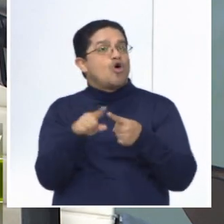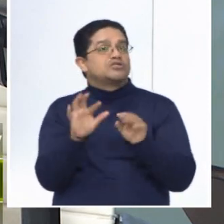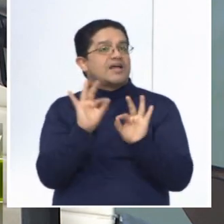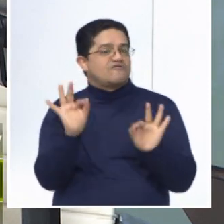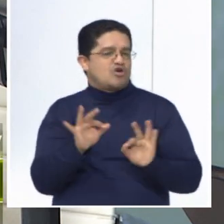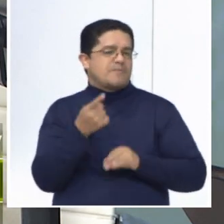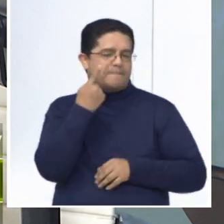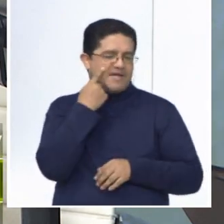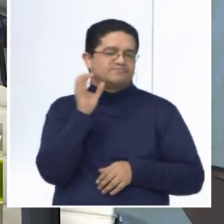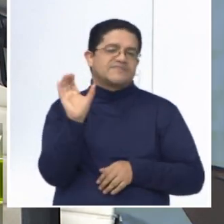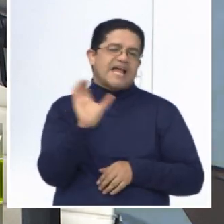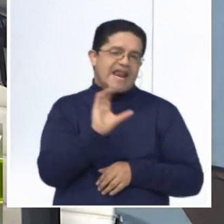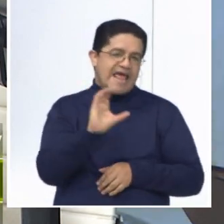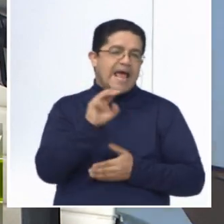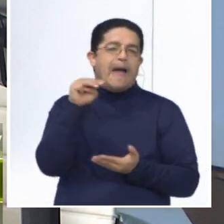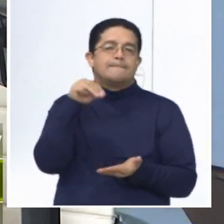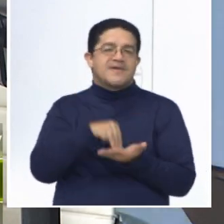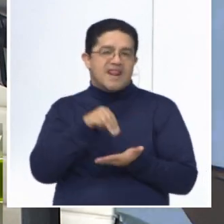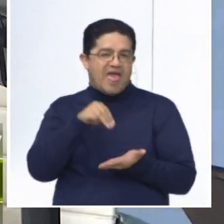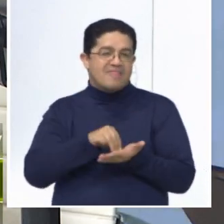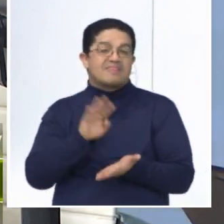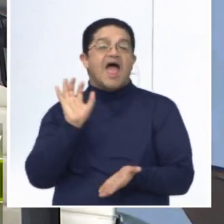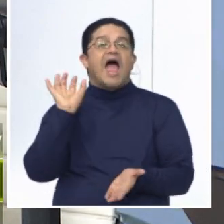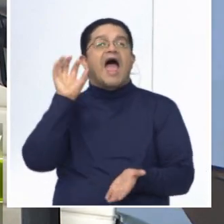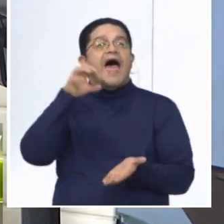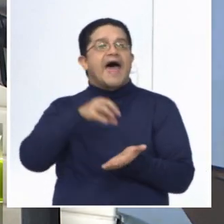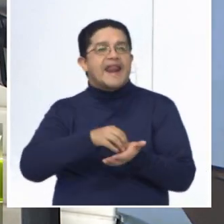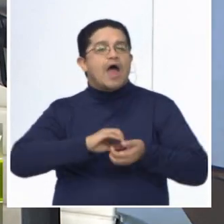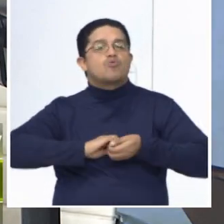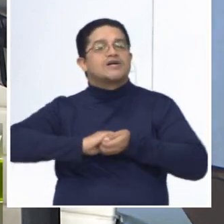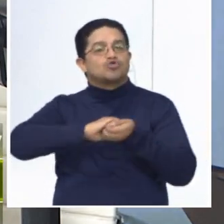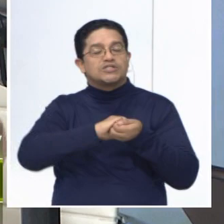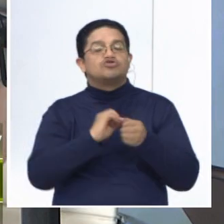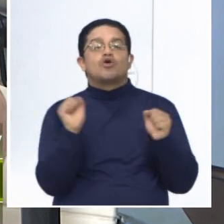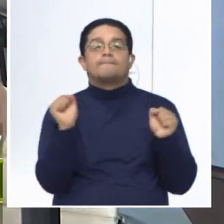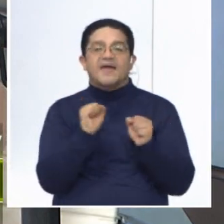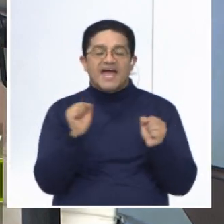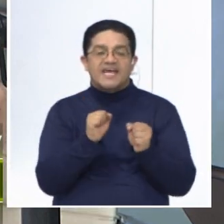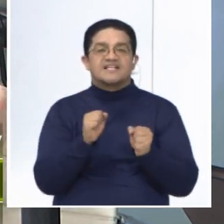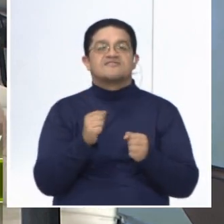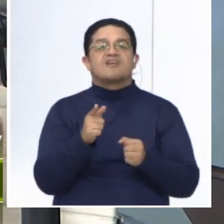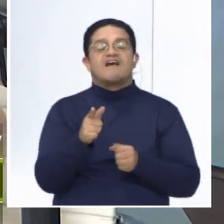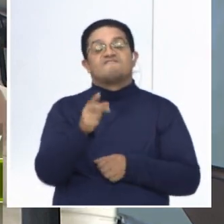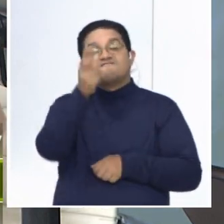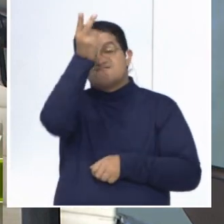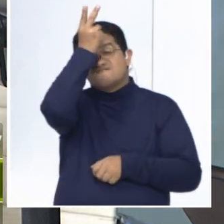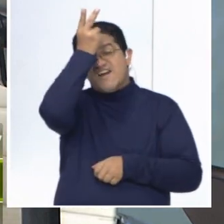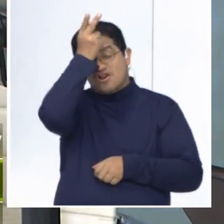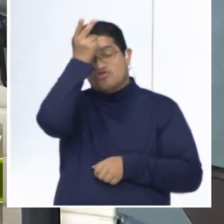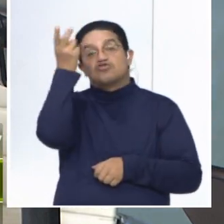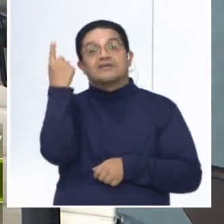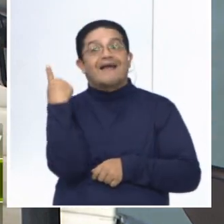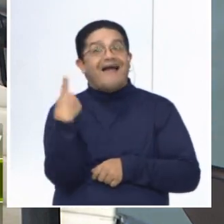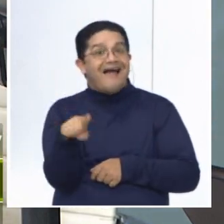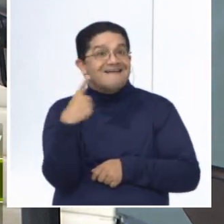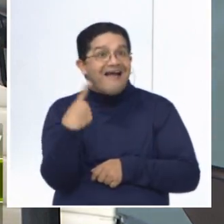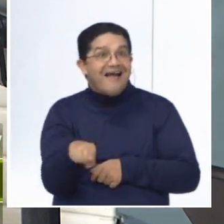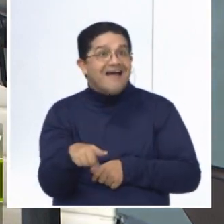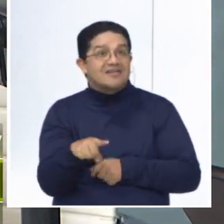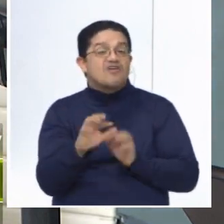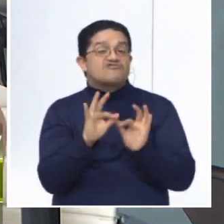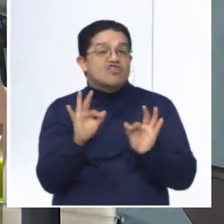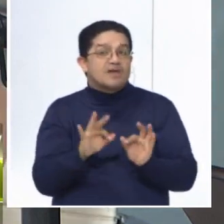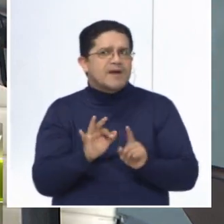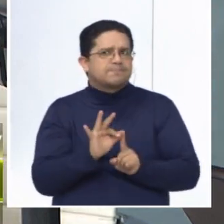en Caracas, en Miranda, en Aragua, en Trujillo, en Mérida, en Chichiriviche, hemos tenido casos de transmisión de Chagas